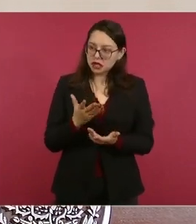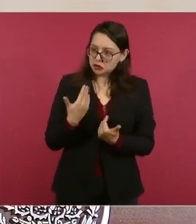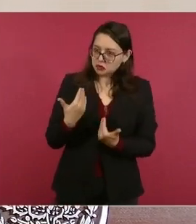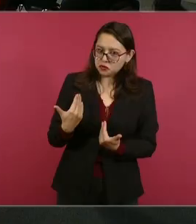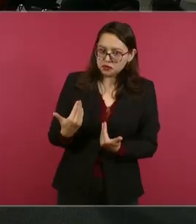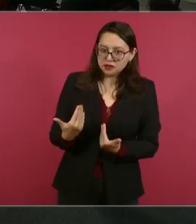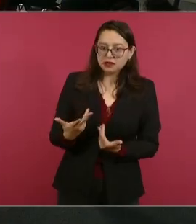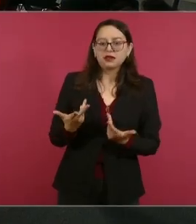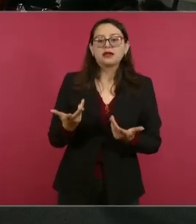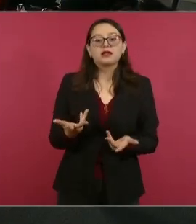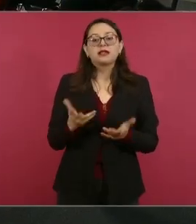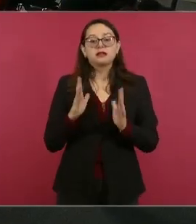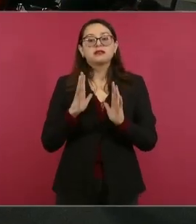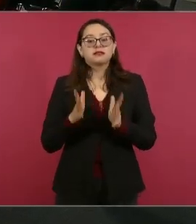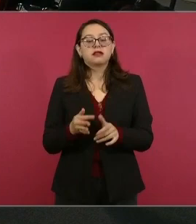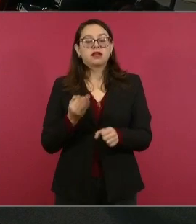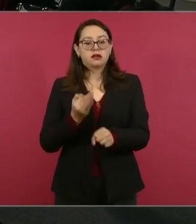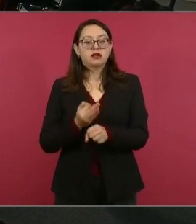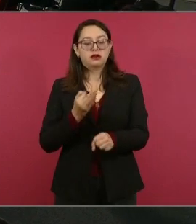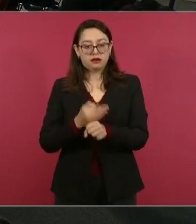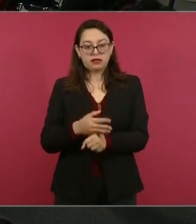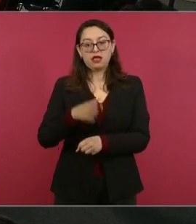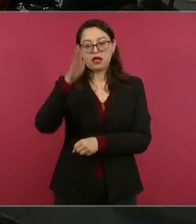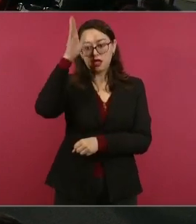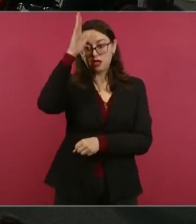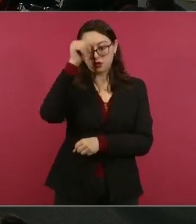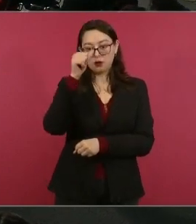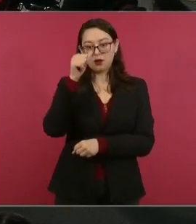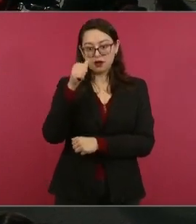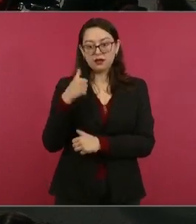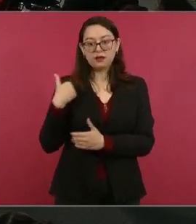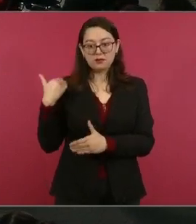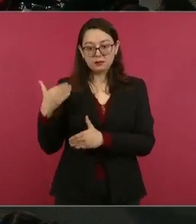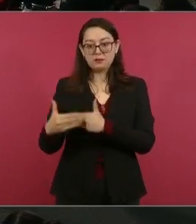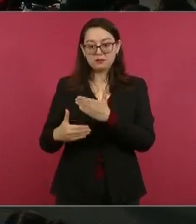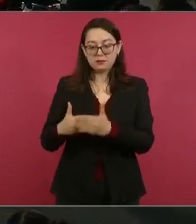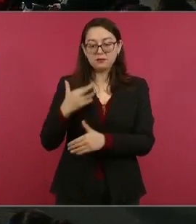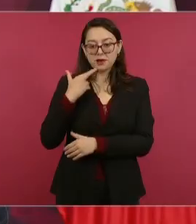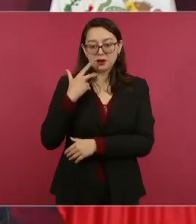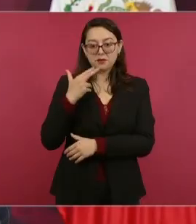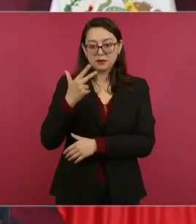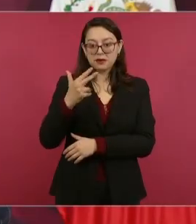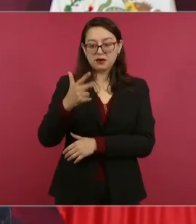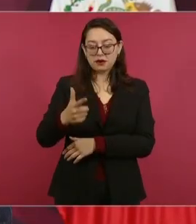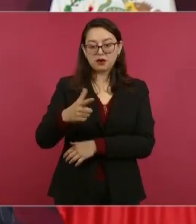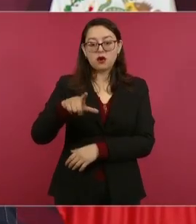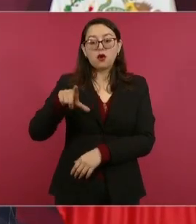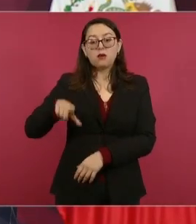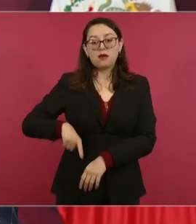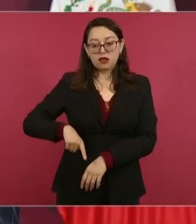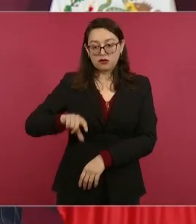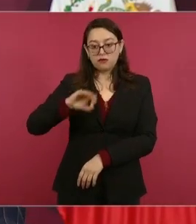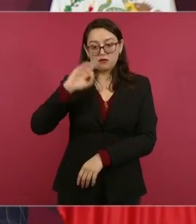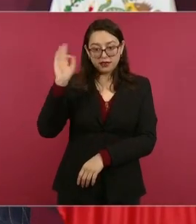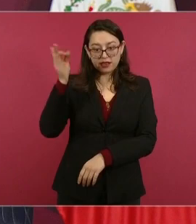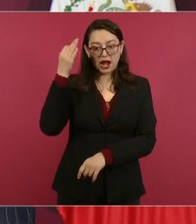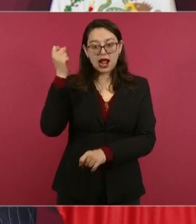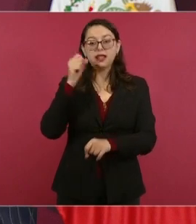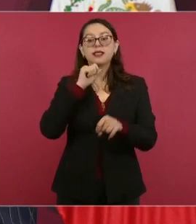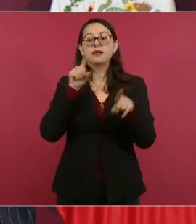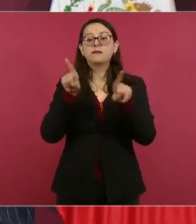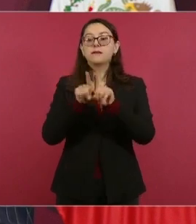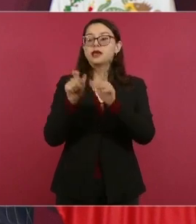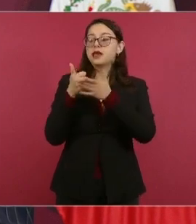a este acuerdo, se les va a ayudar desde el gobierno federal para el